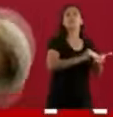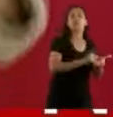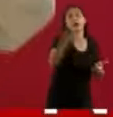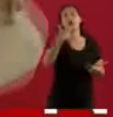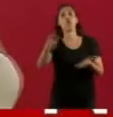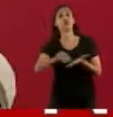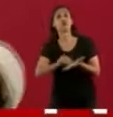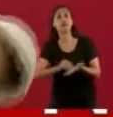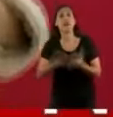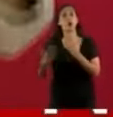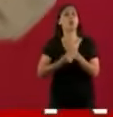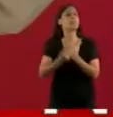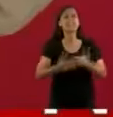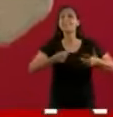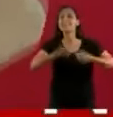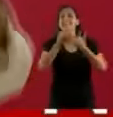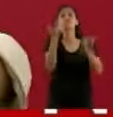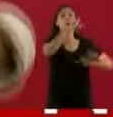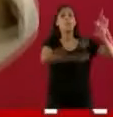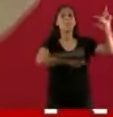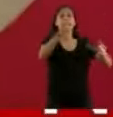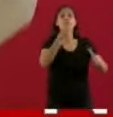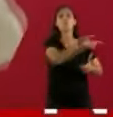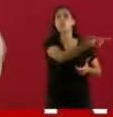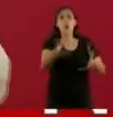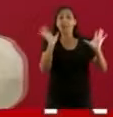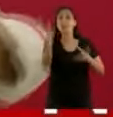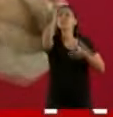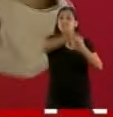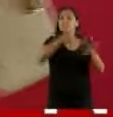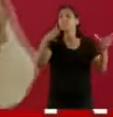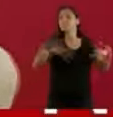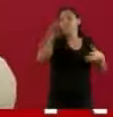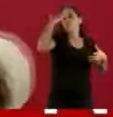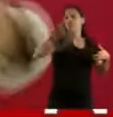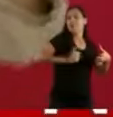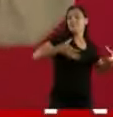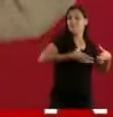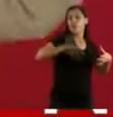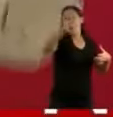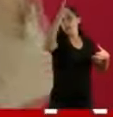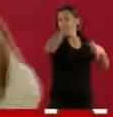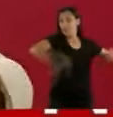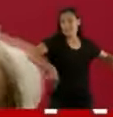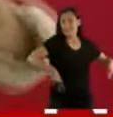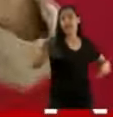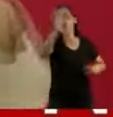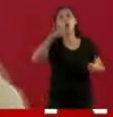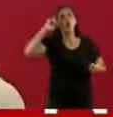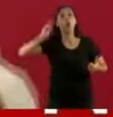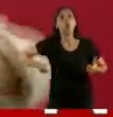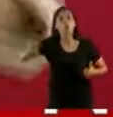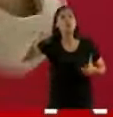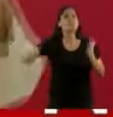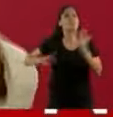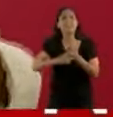diputado, senador, ministro, sea quien sea, sea miembro de una fuerza de seguridad o de una fuerza armada, sea juez